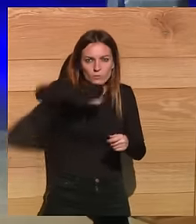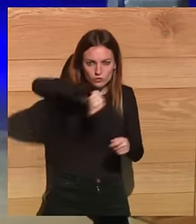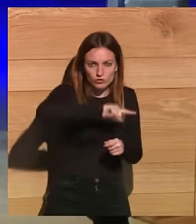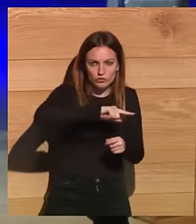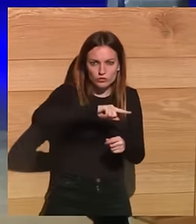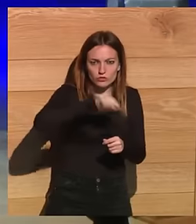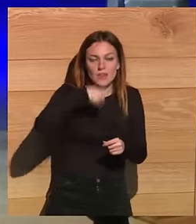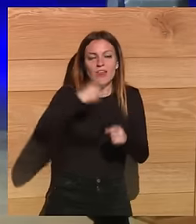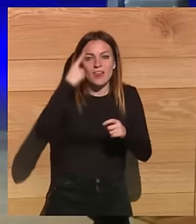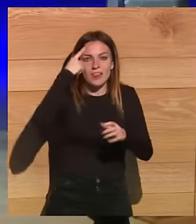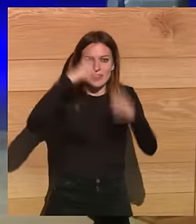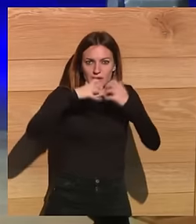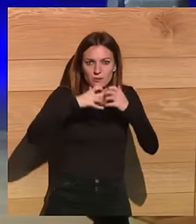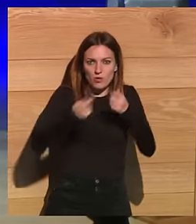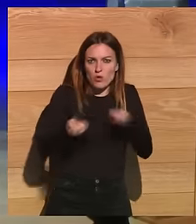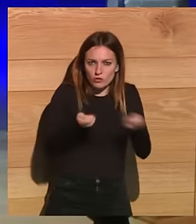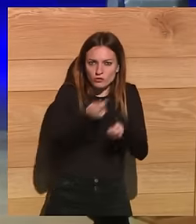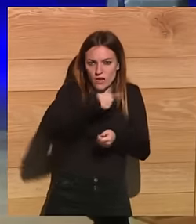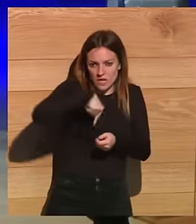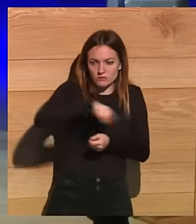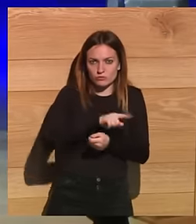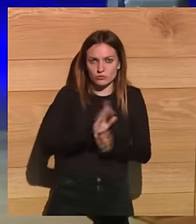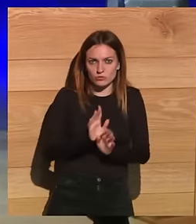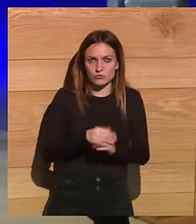nos está controlando.